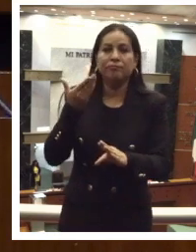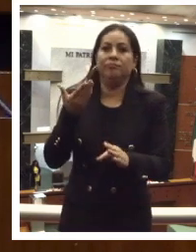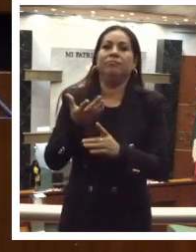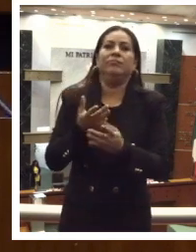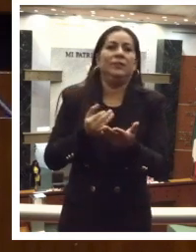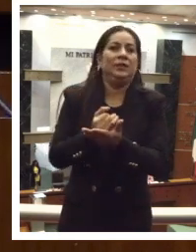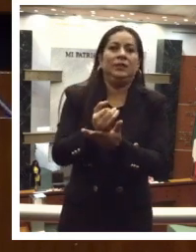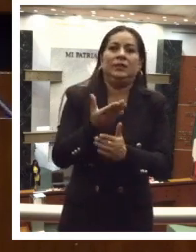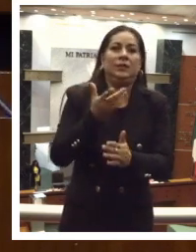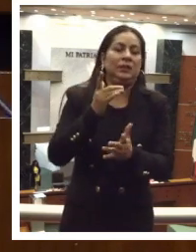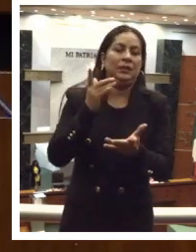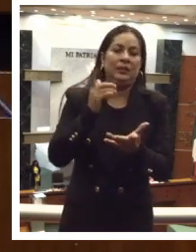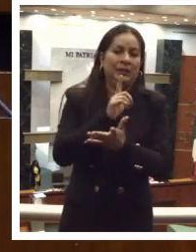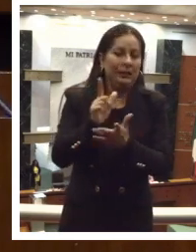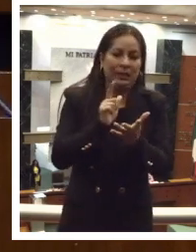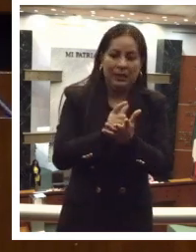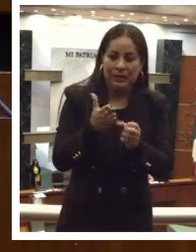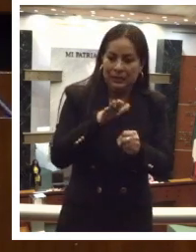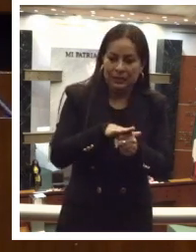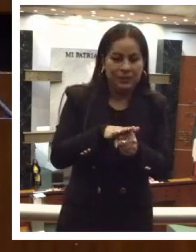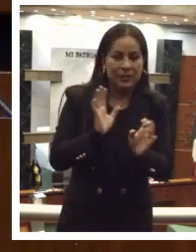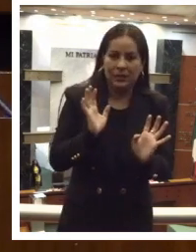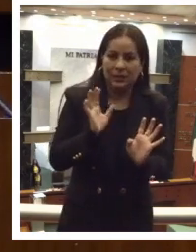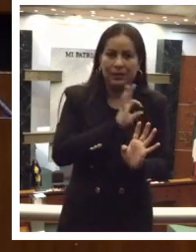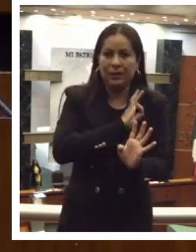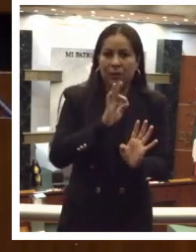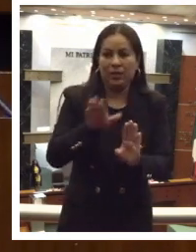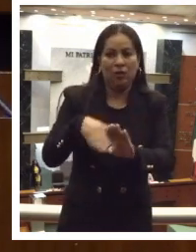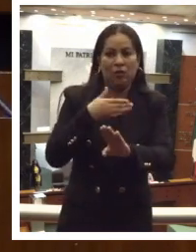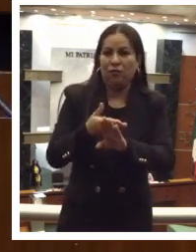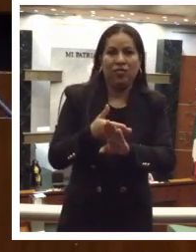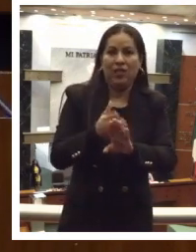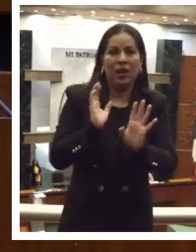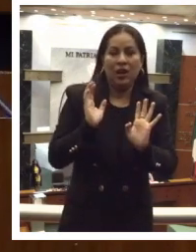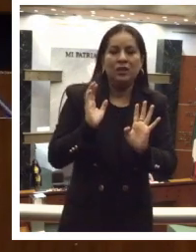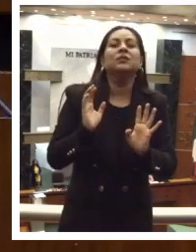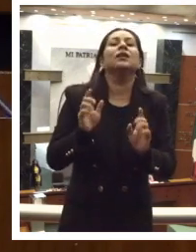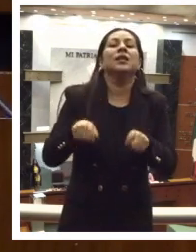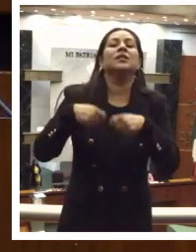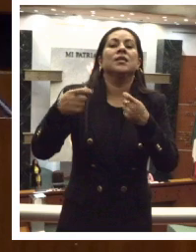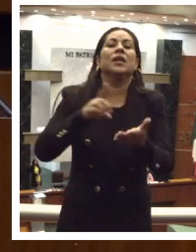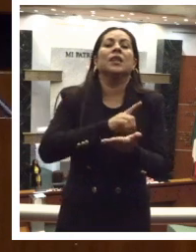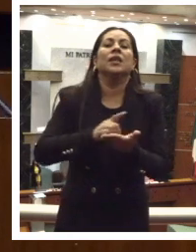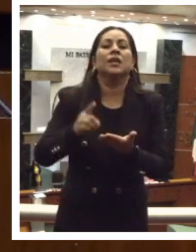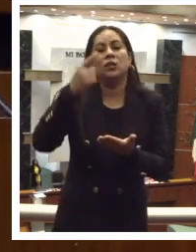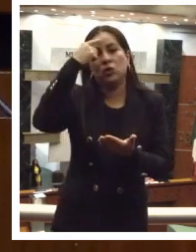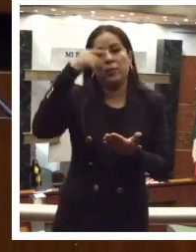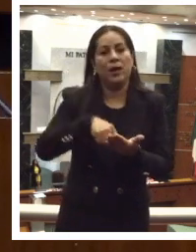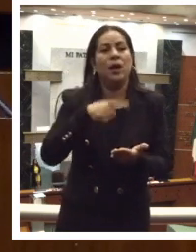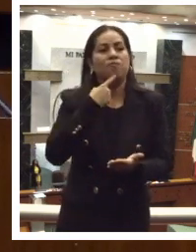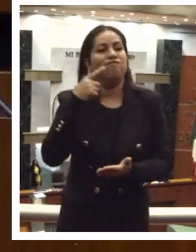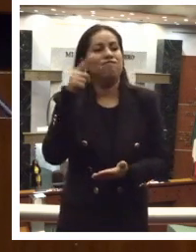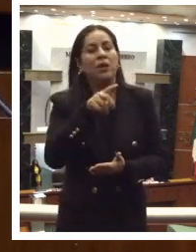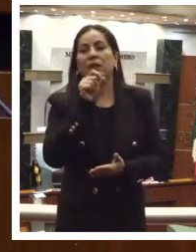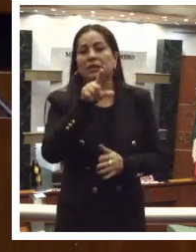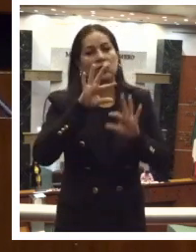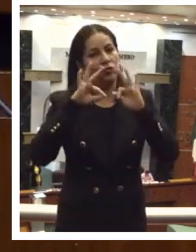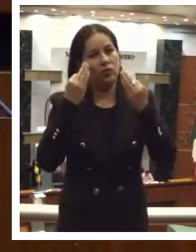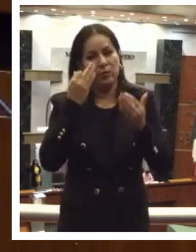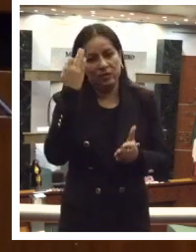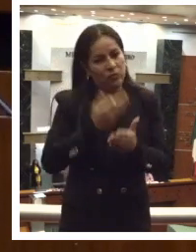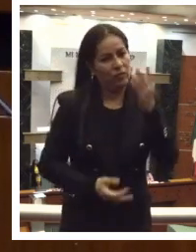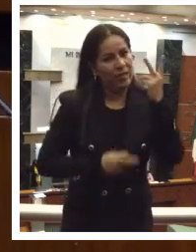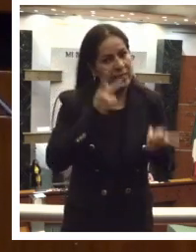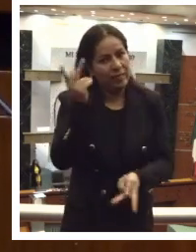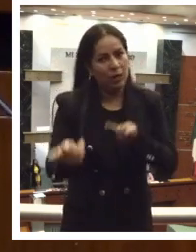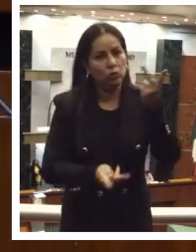medida legislativa o administrativa que puedan afectarles y les concede el derecho para impugnar dichas medidas por falta de